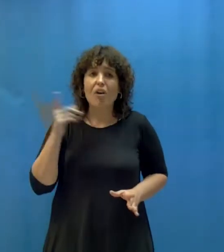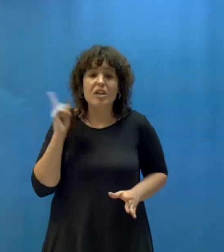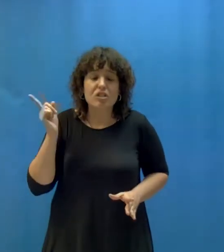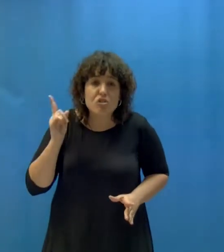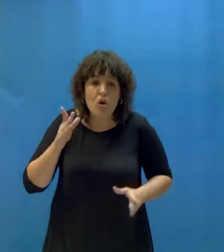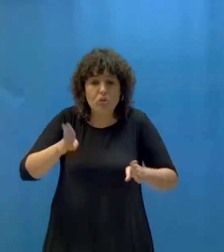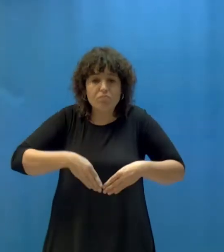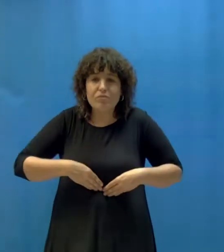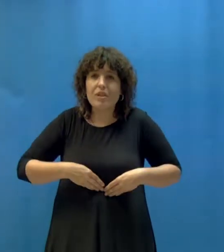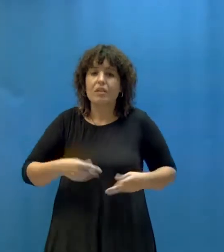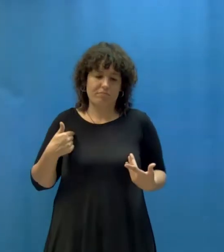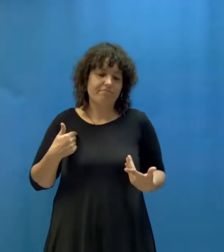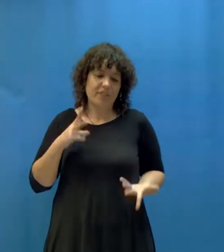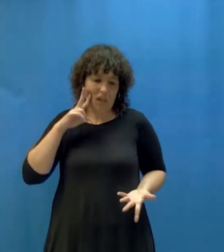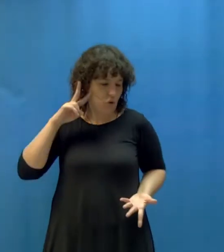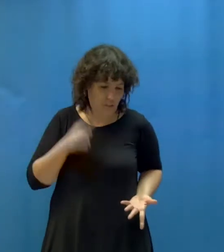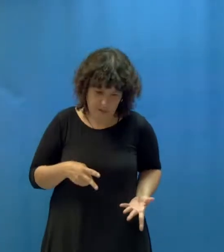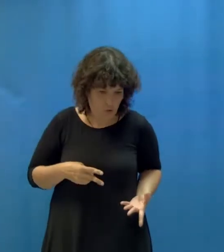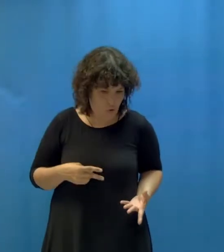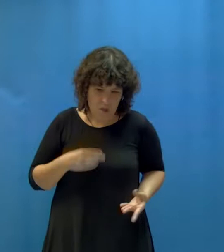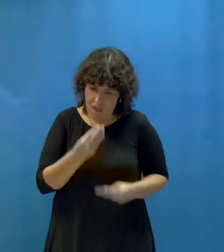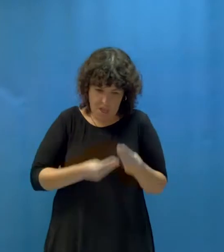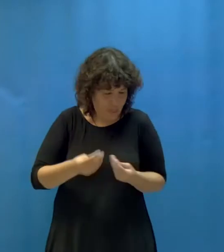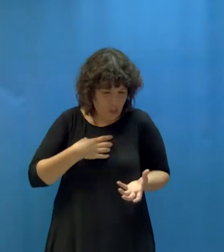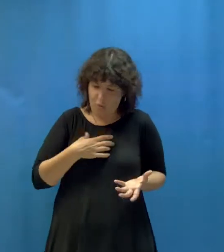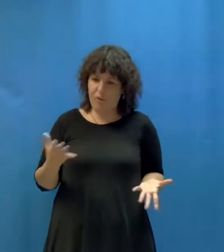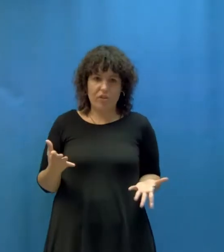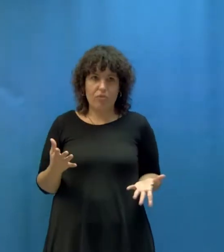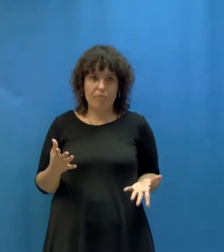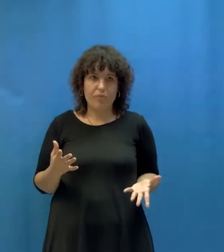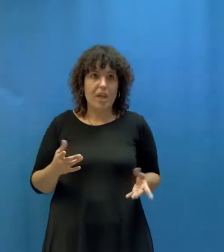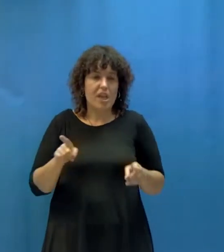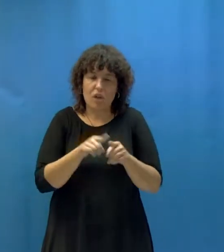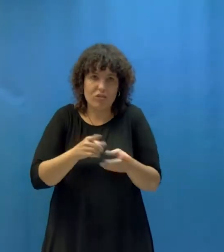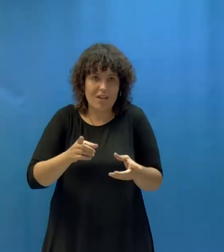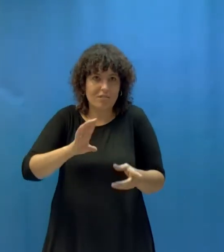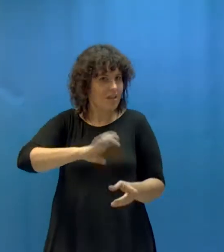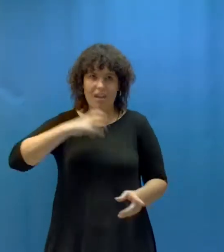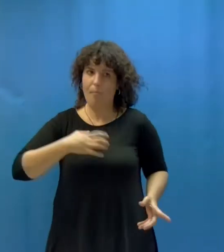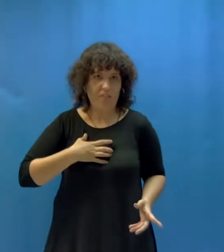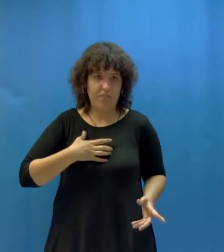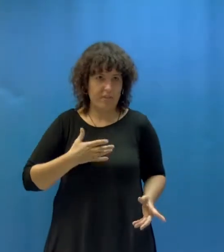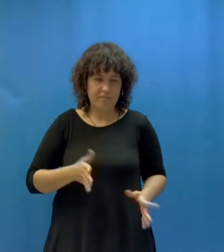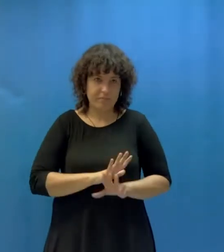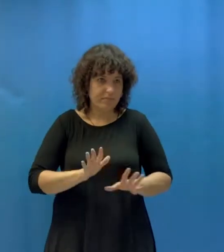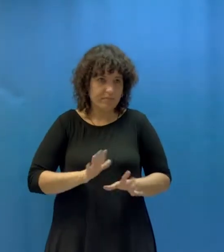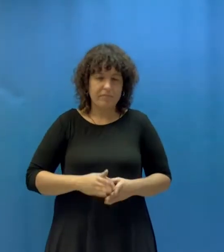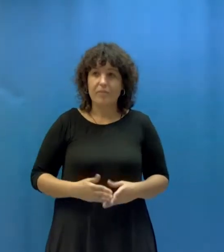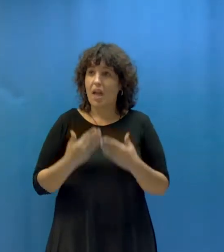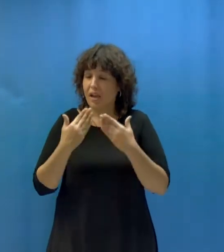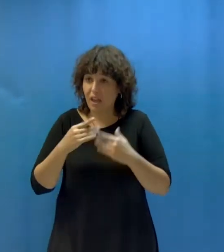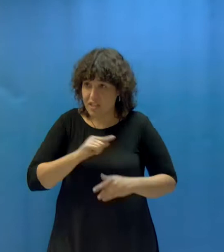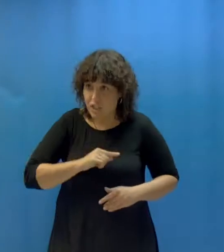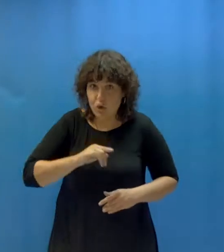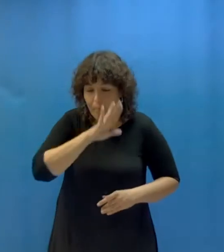reconocimiento de la ineficacia y de que ustedes son incapaces de hacer todo aquello que en su día cumplieron. Muchas gracias. Gracias, señor Pérez. He